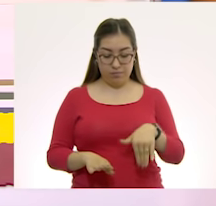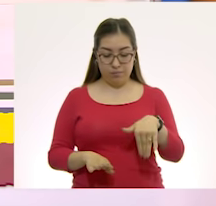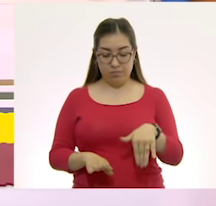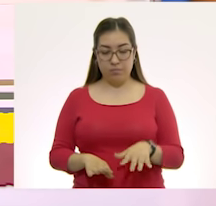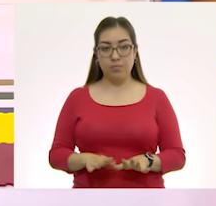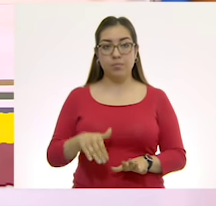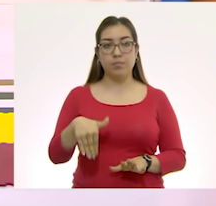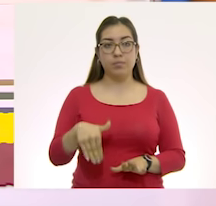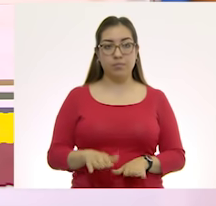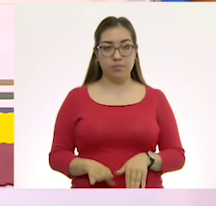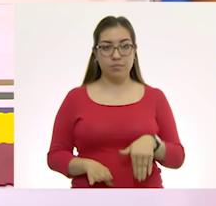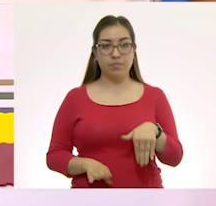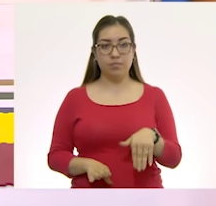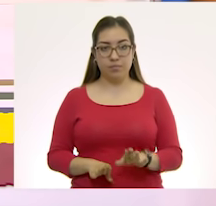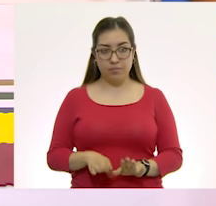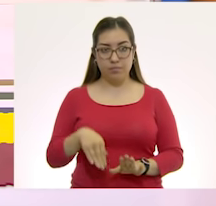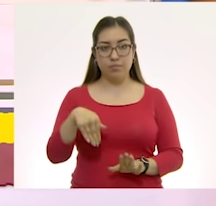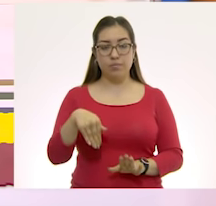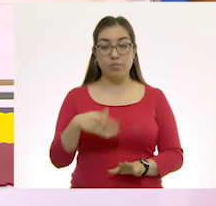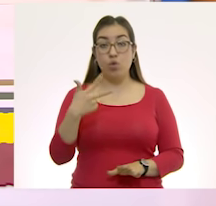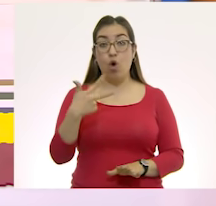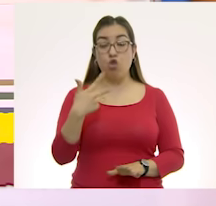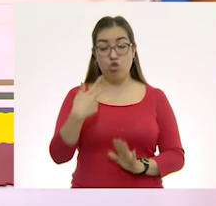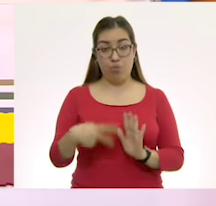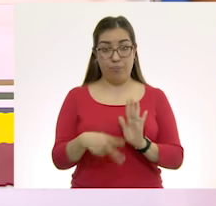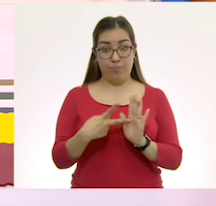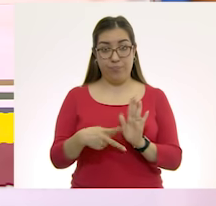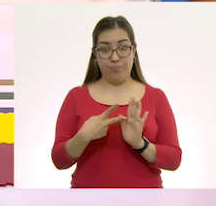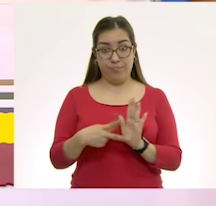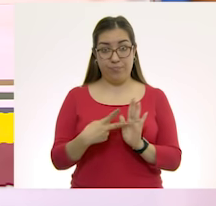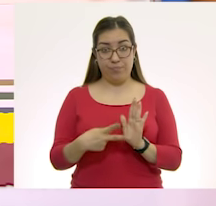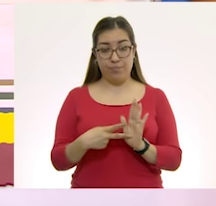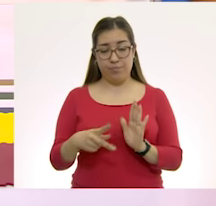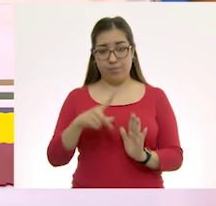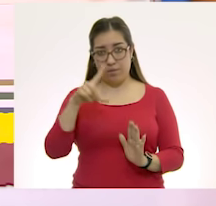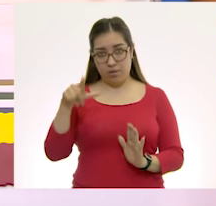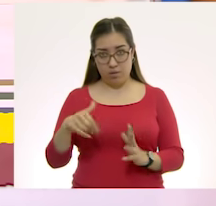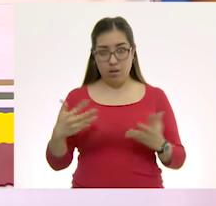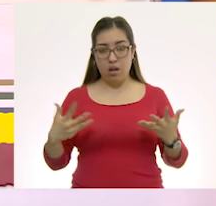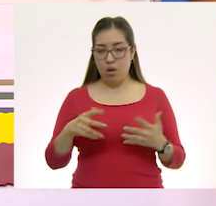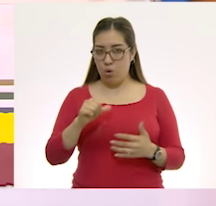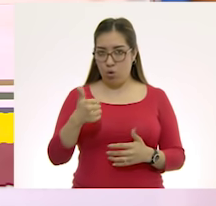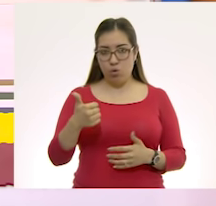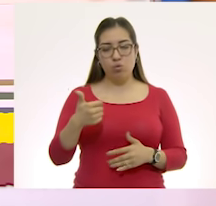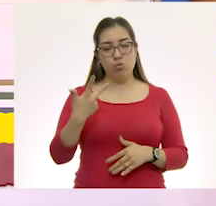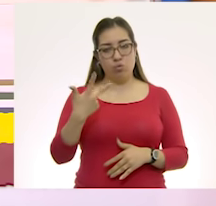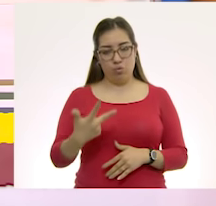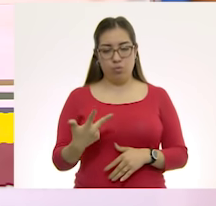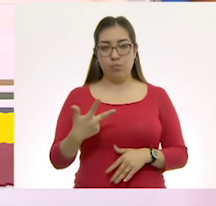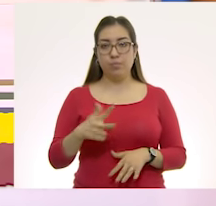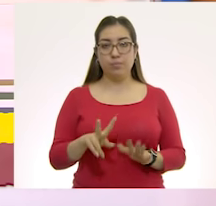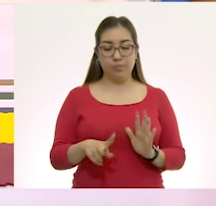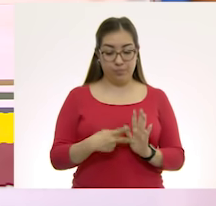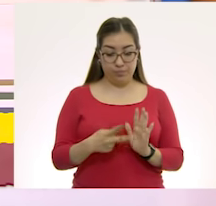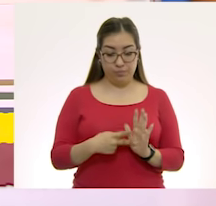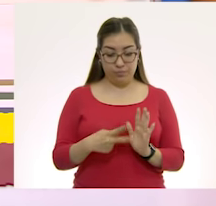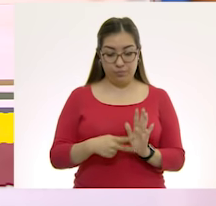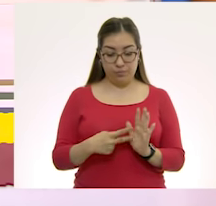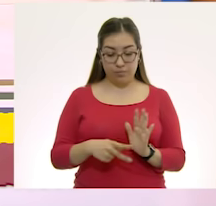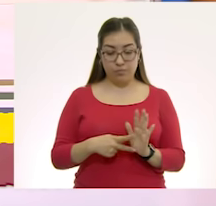1, 2, 3, 4. Una y una. 8 tiempos. Y luego vamos a hacer otros 8 tiempos, pero ahora los